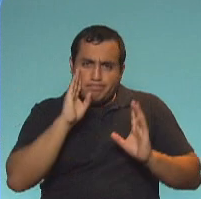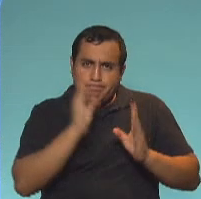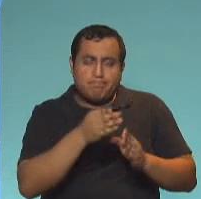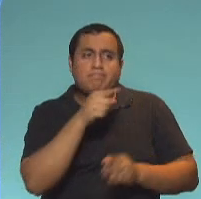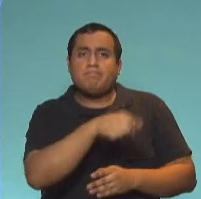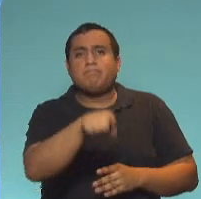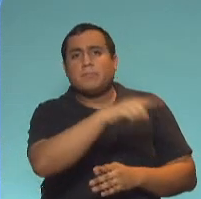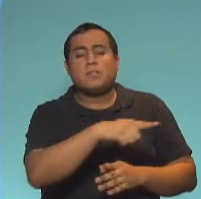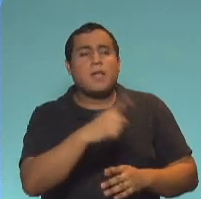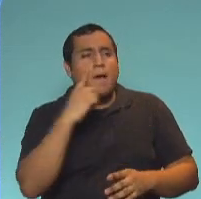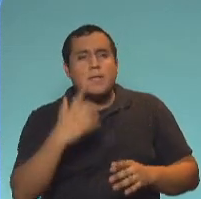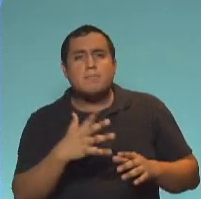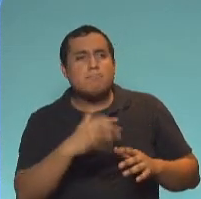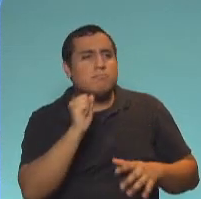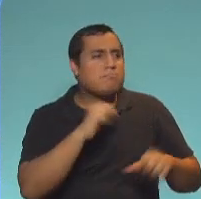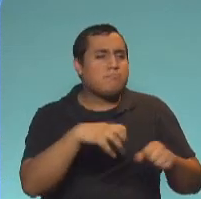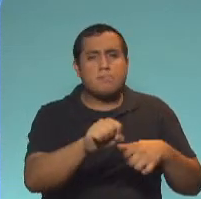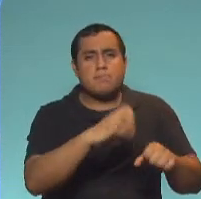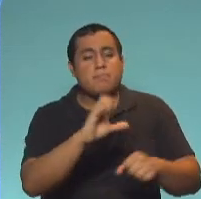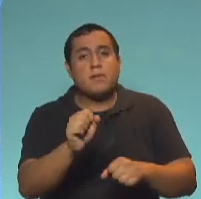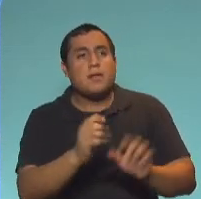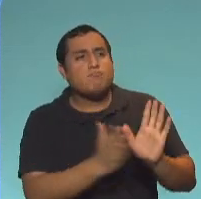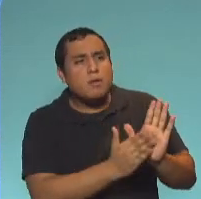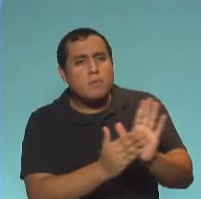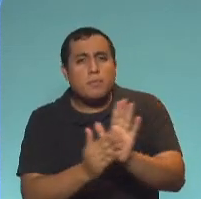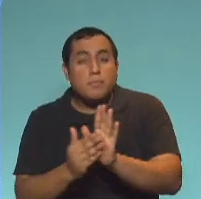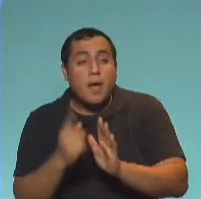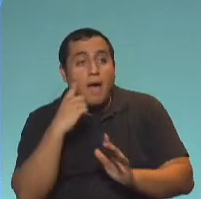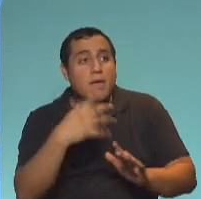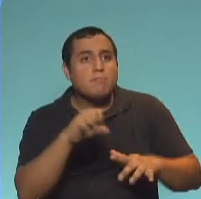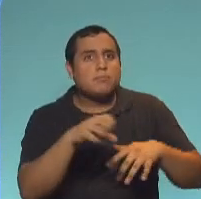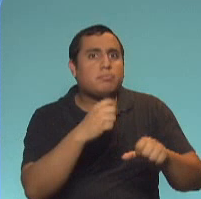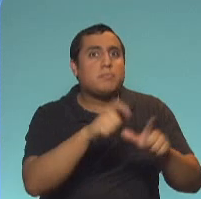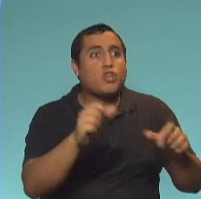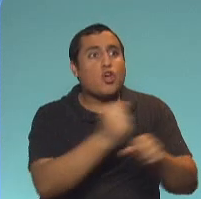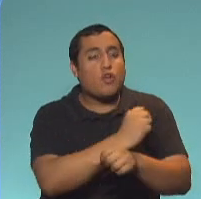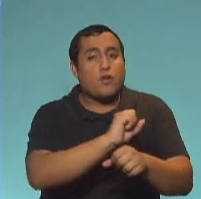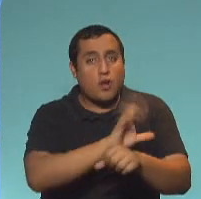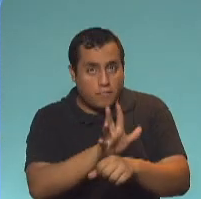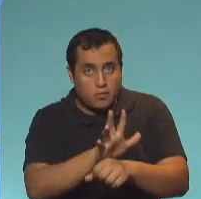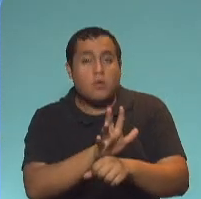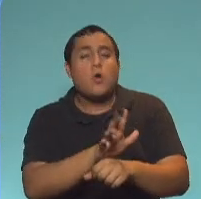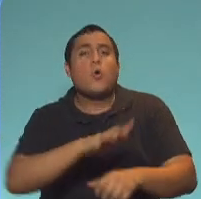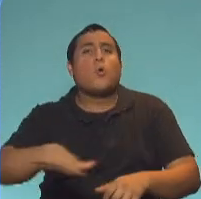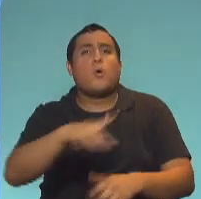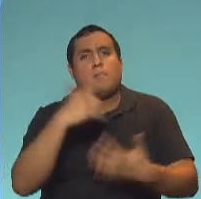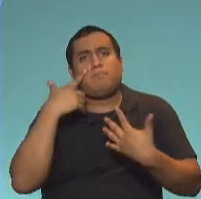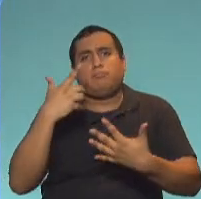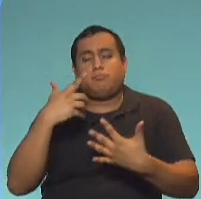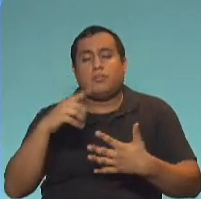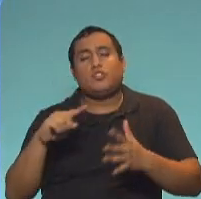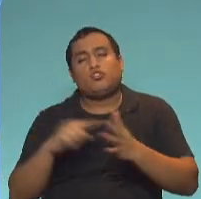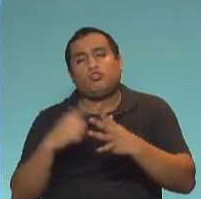el detectar en el dispositivo estratégico de testeo para coronavirus en territorio argentino en los barrios populares de la región metropolitana